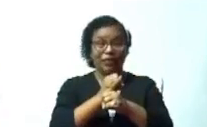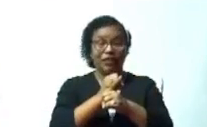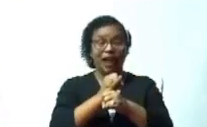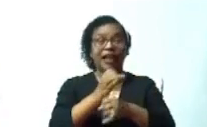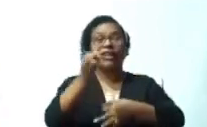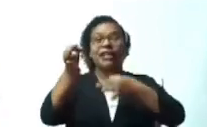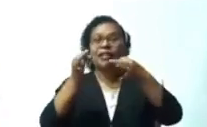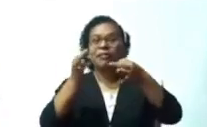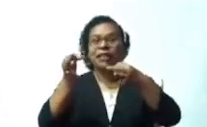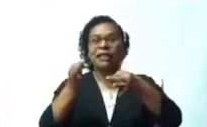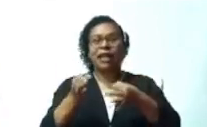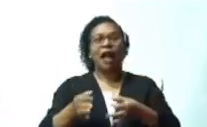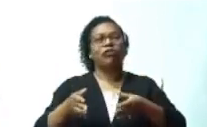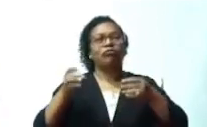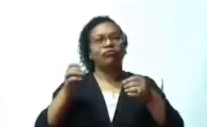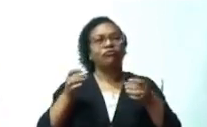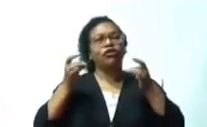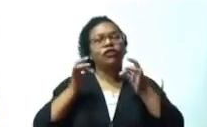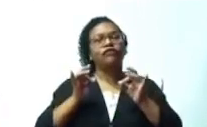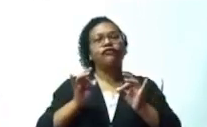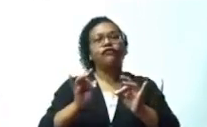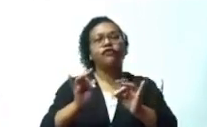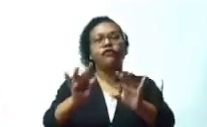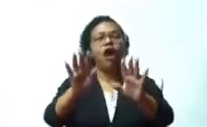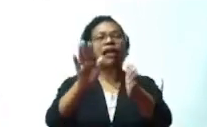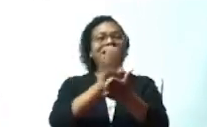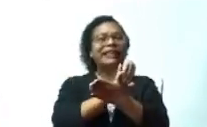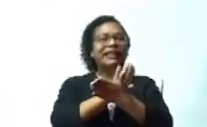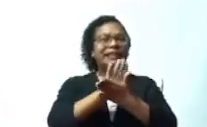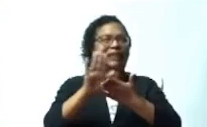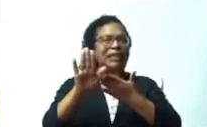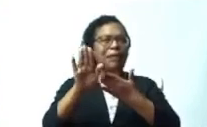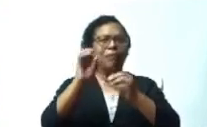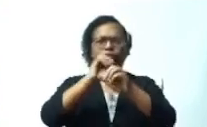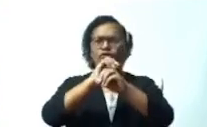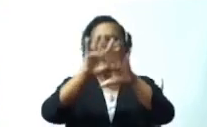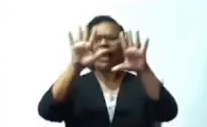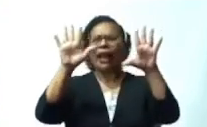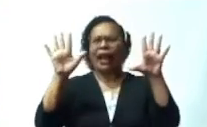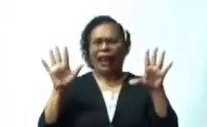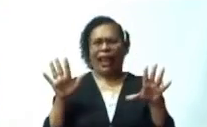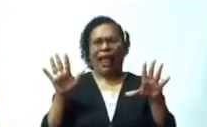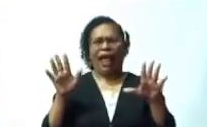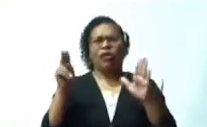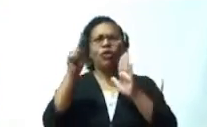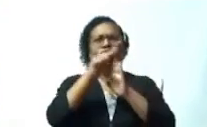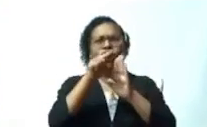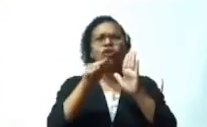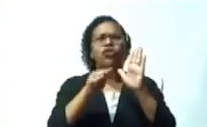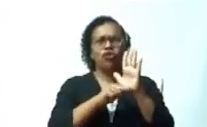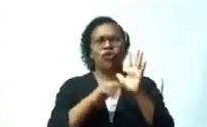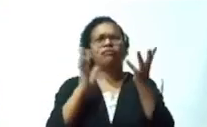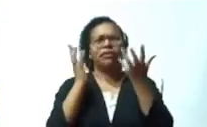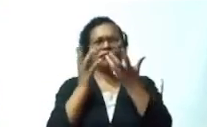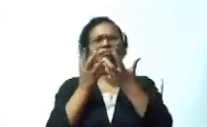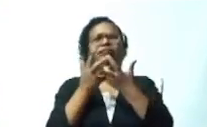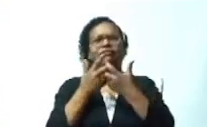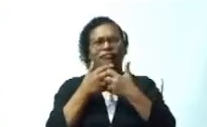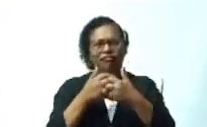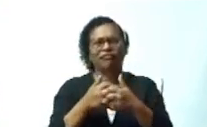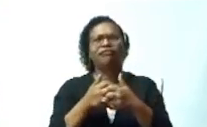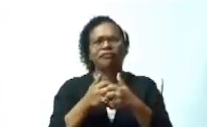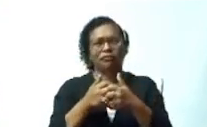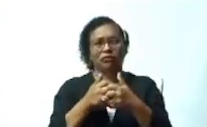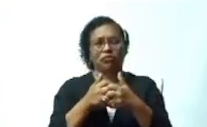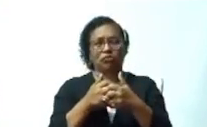proceso limpio, diáfano, transparente y apegado a la normativa jurídica electoral de la